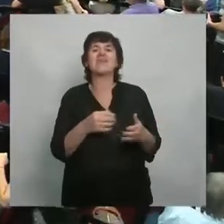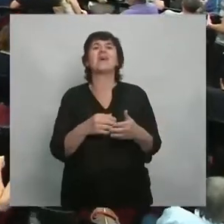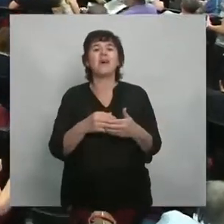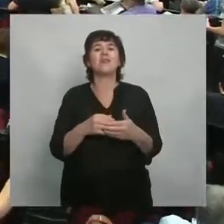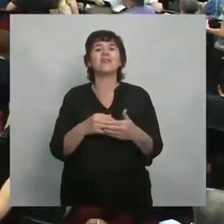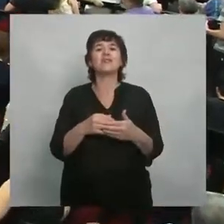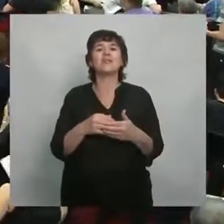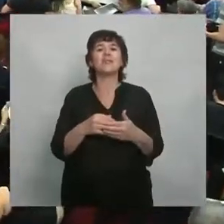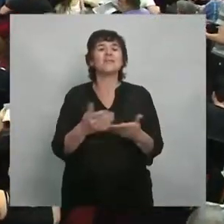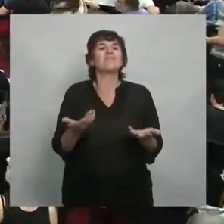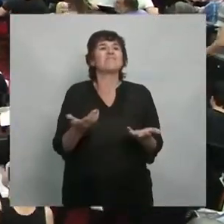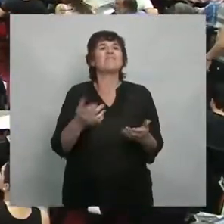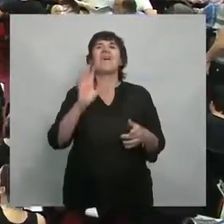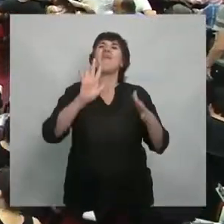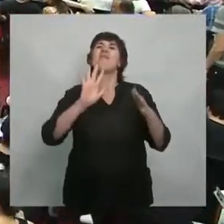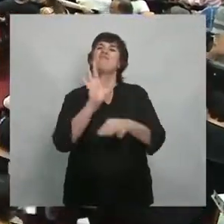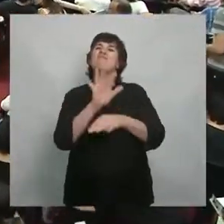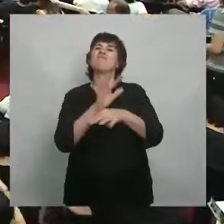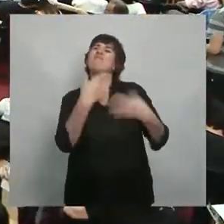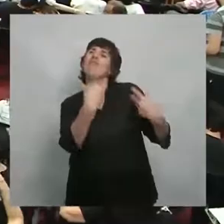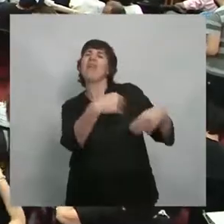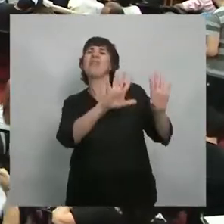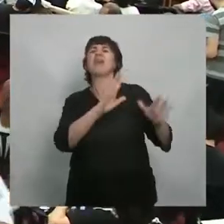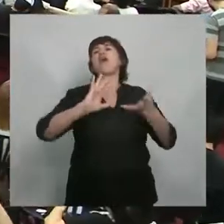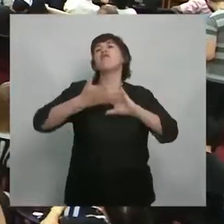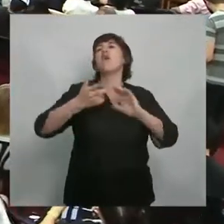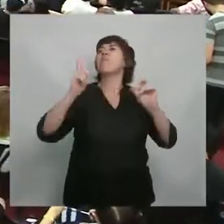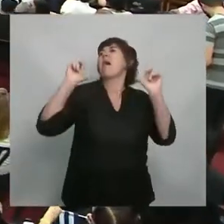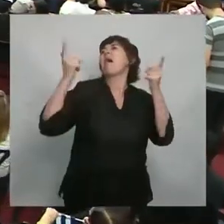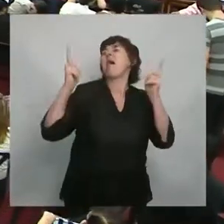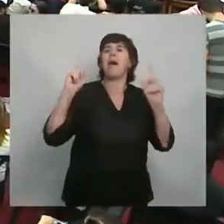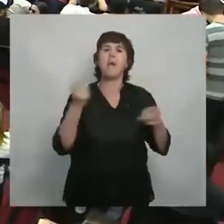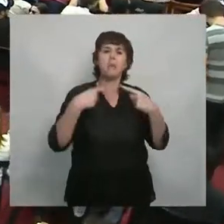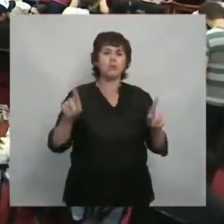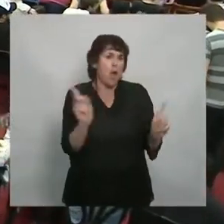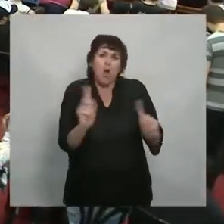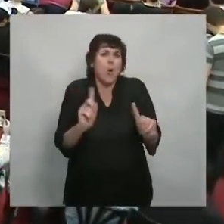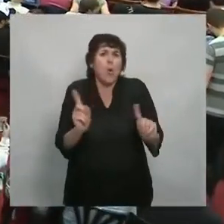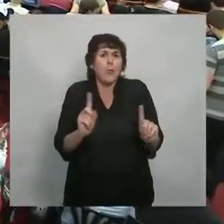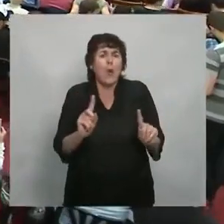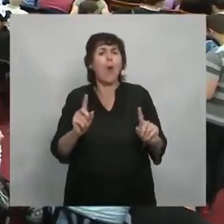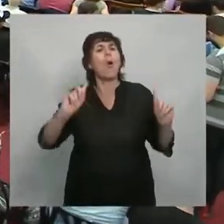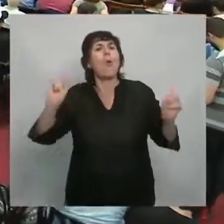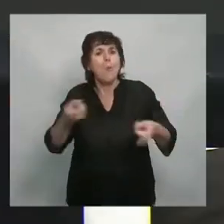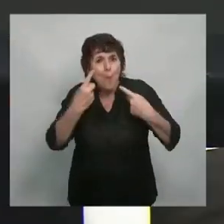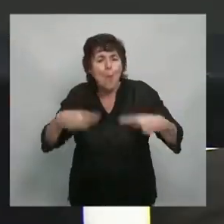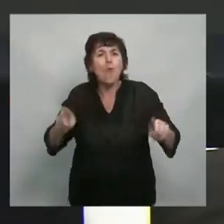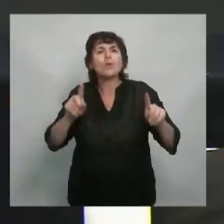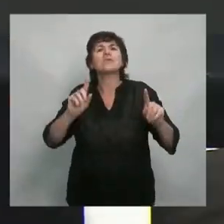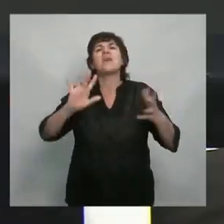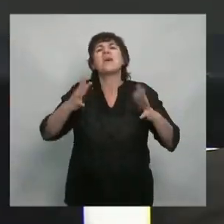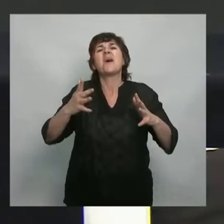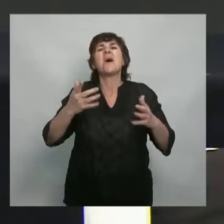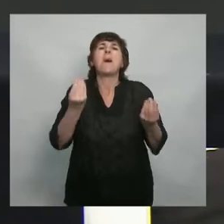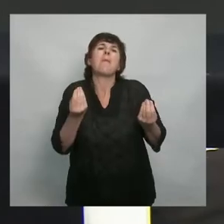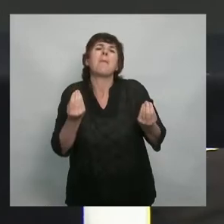puede dejarlo como si fuera meramente entretenimiento. Muchas veces se habla de nuestras músicas como que son